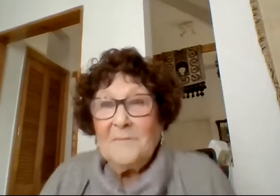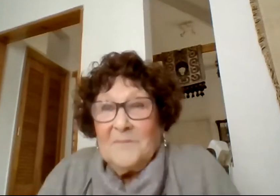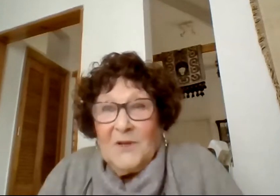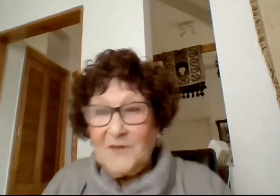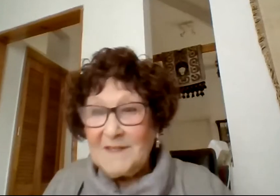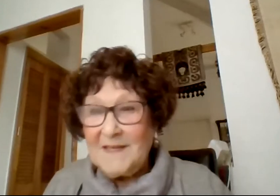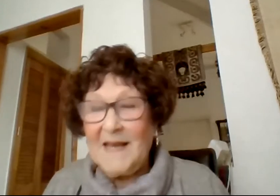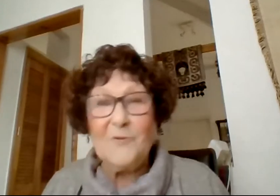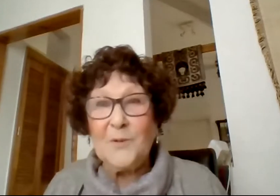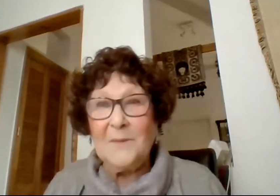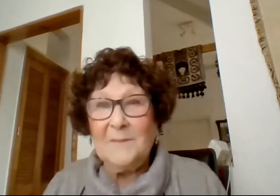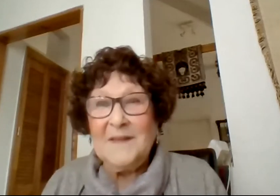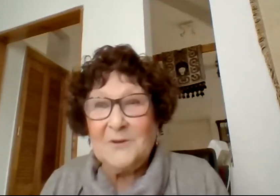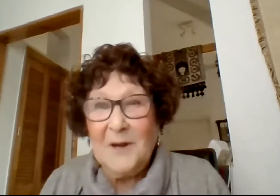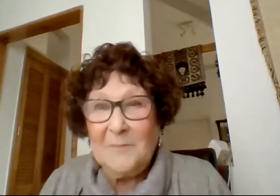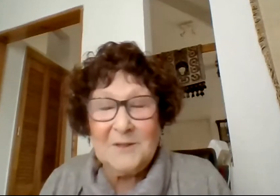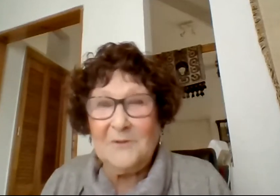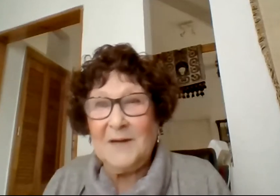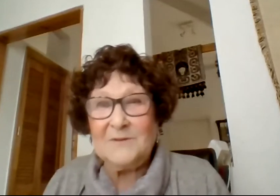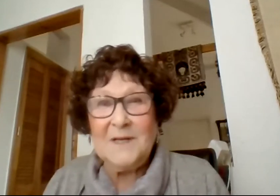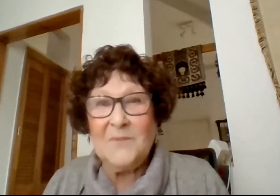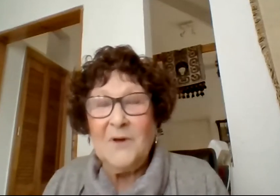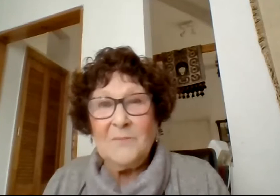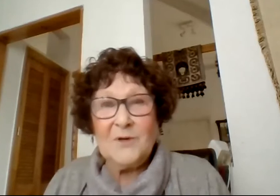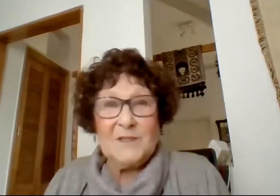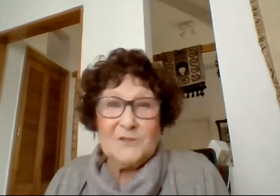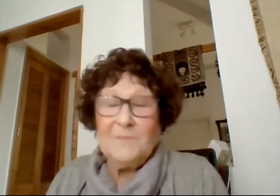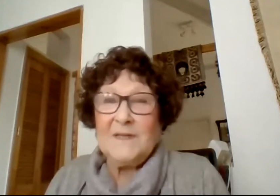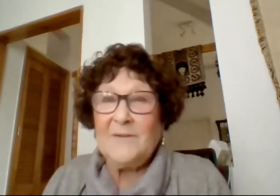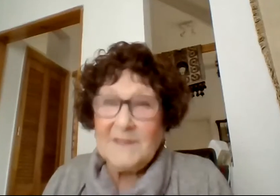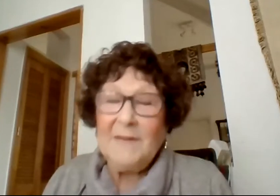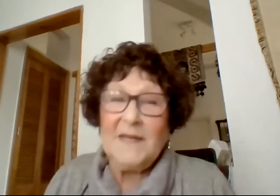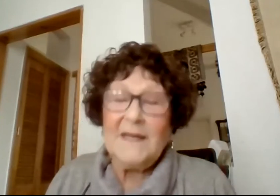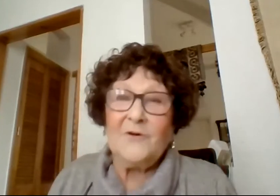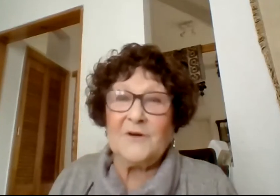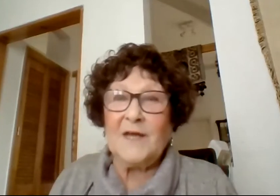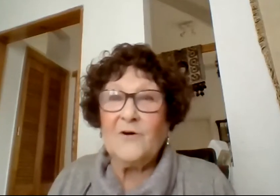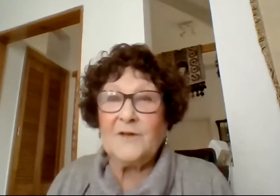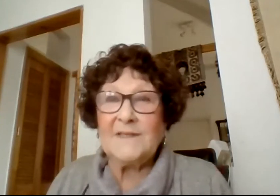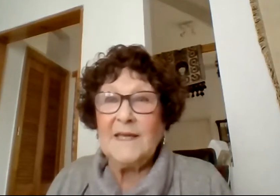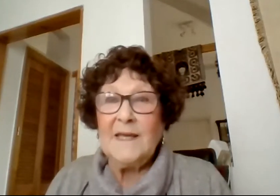mejor, no sé, tenía algún problema dentro del espectro del autismo, porque yo siempre estaba también en